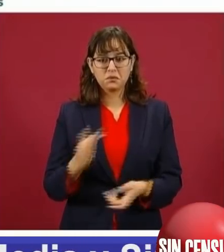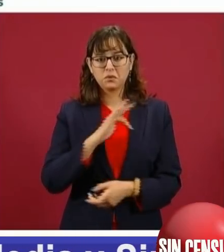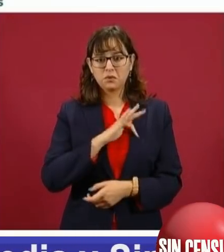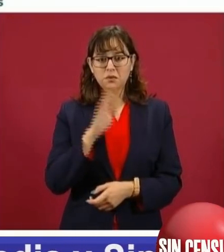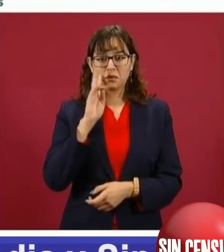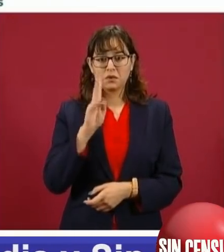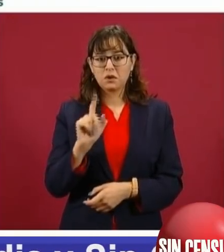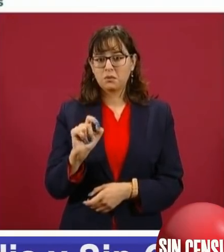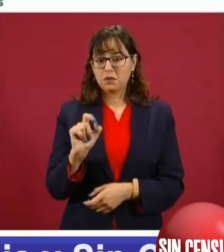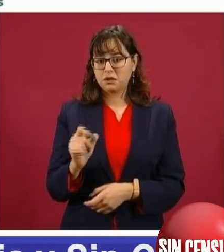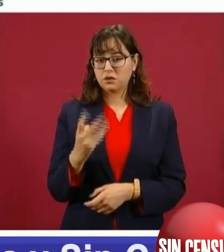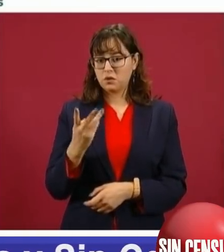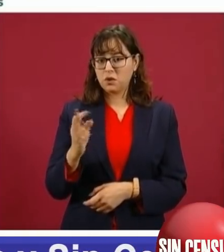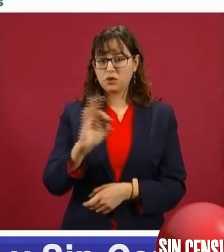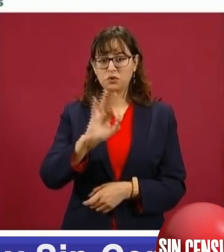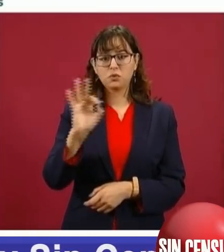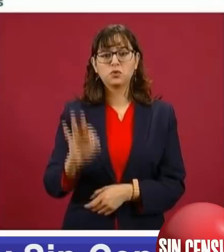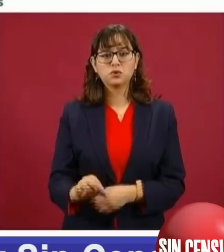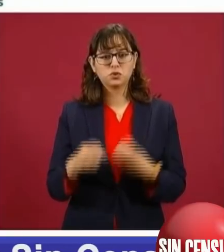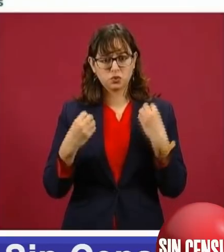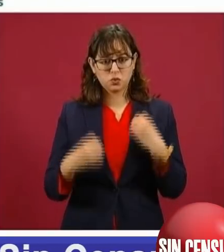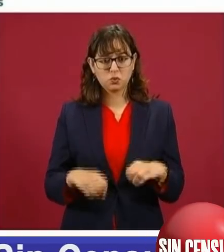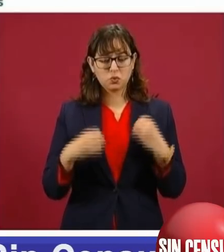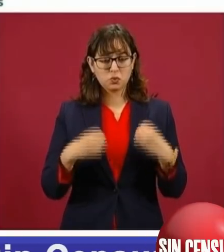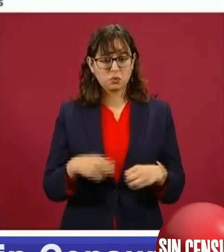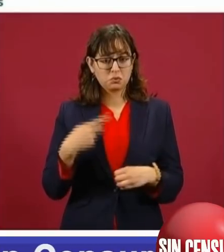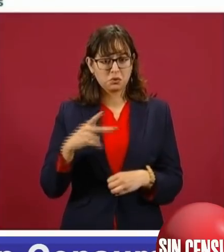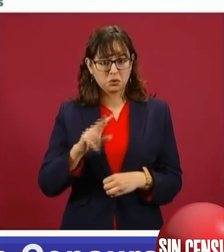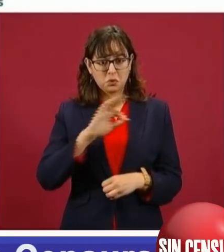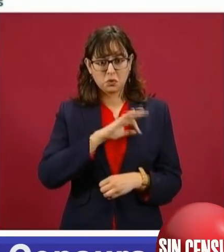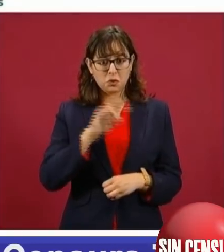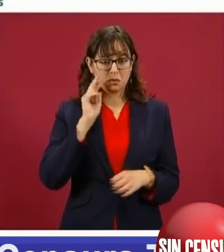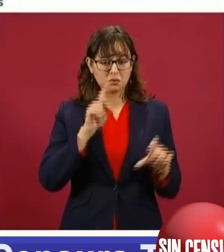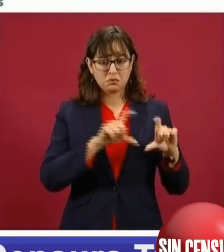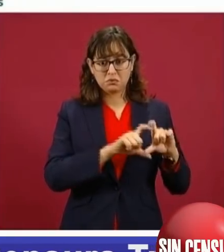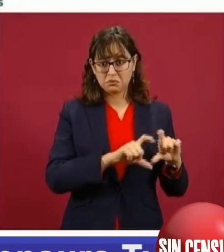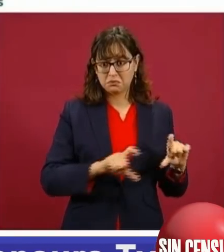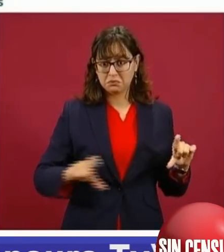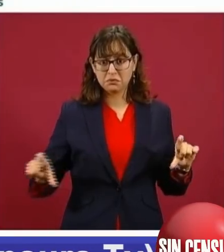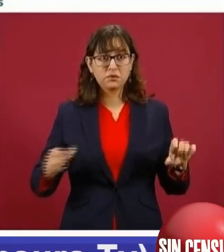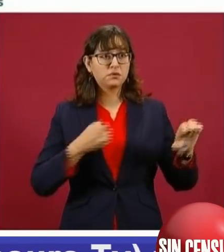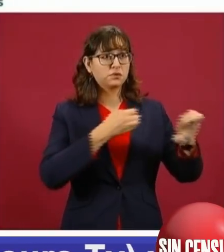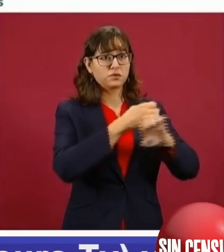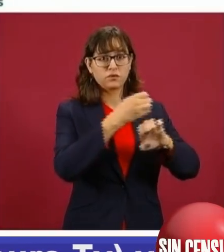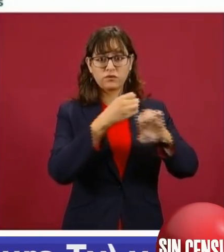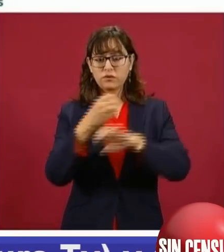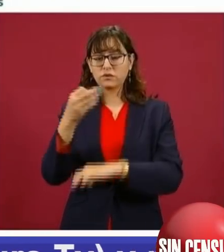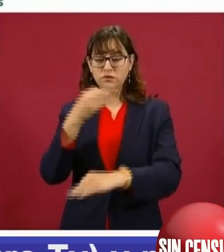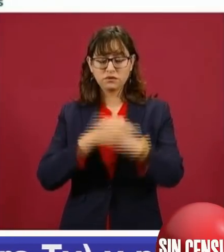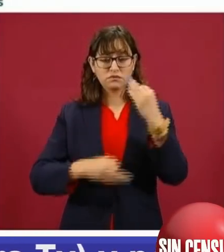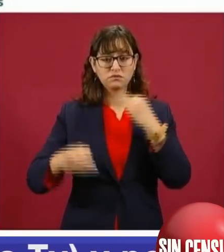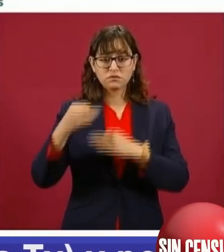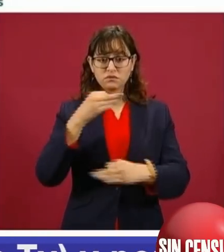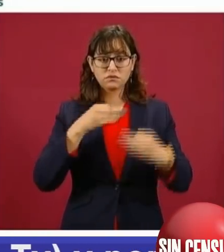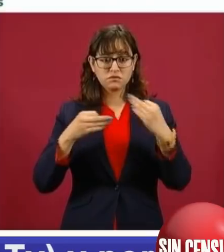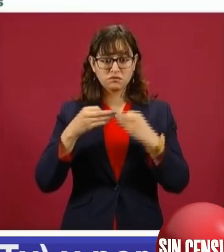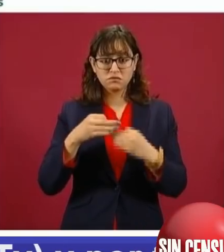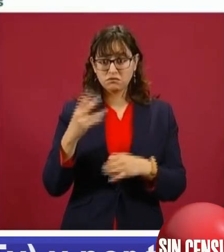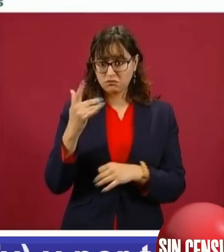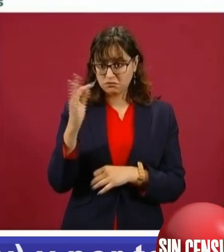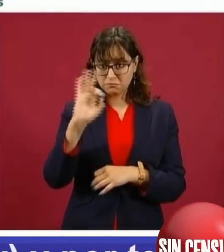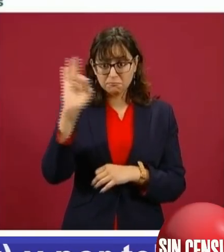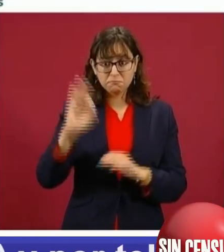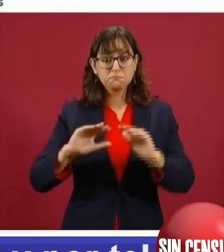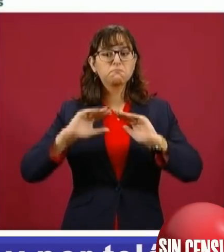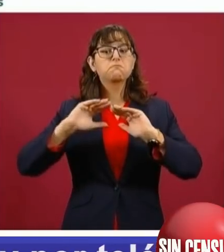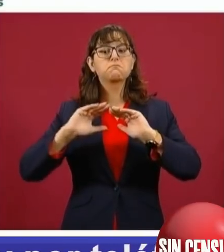este momento tiene ocupaciones mayores al 50%. Esto ya desde hace 2 semanas y media, ninguna entidad